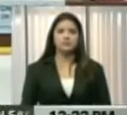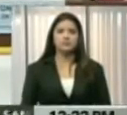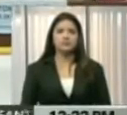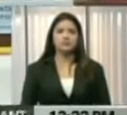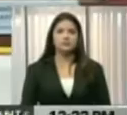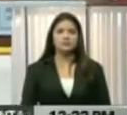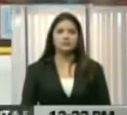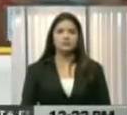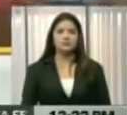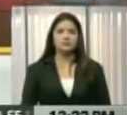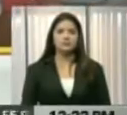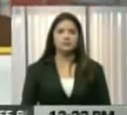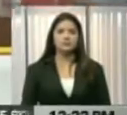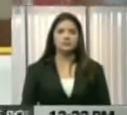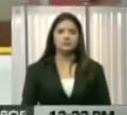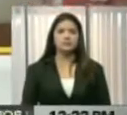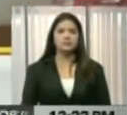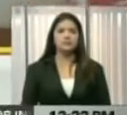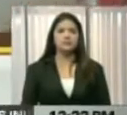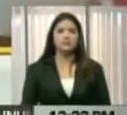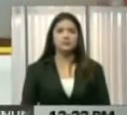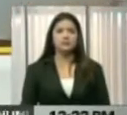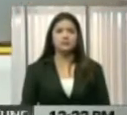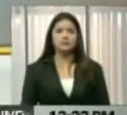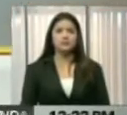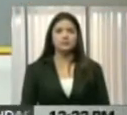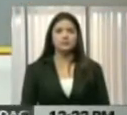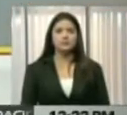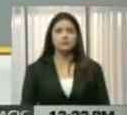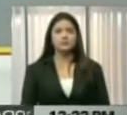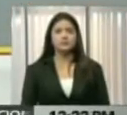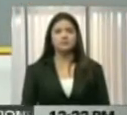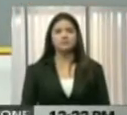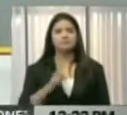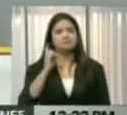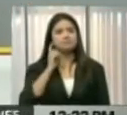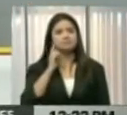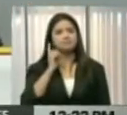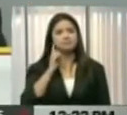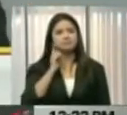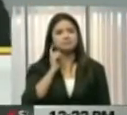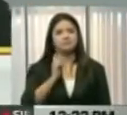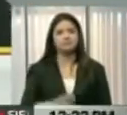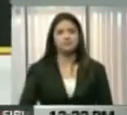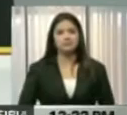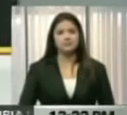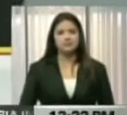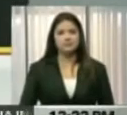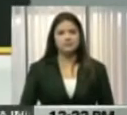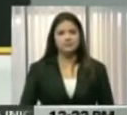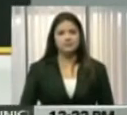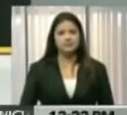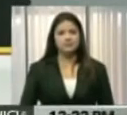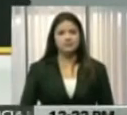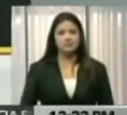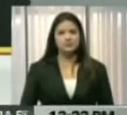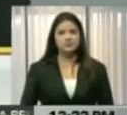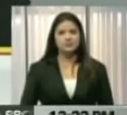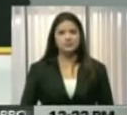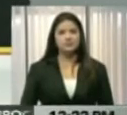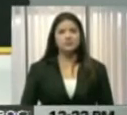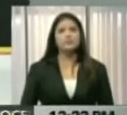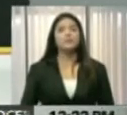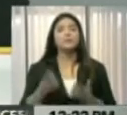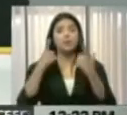Por el gobierno de la República de Colombia, carácter FL. Por el Ejército de Liberación